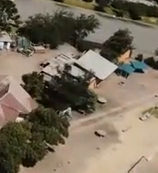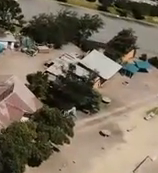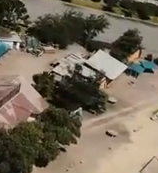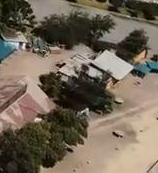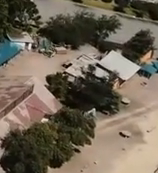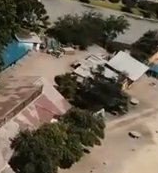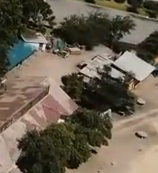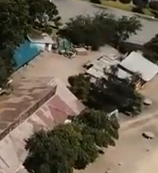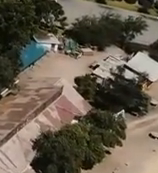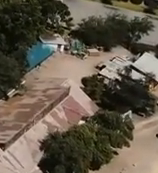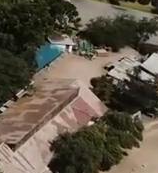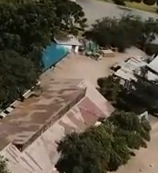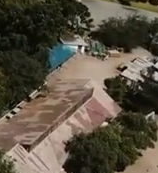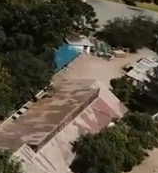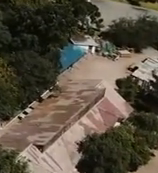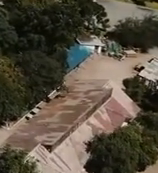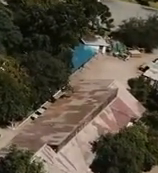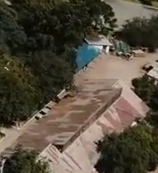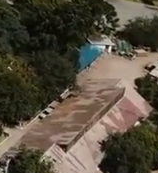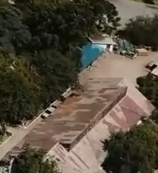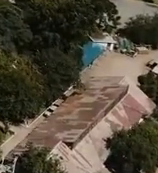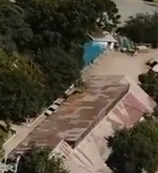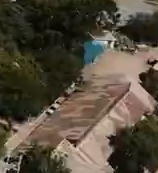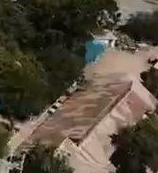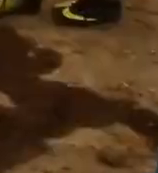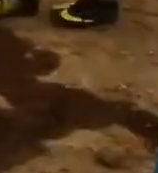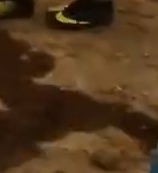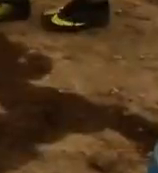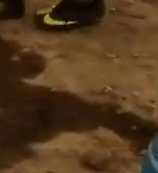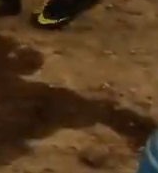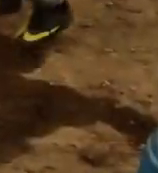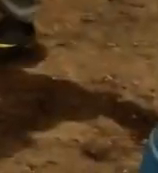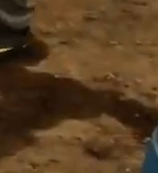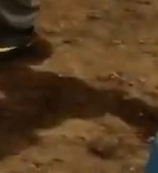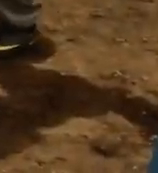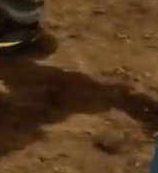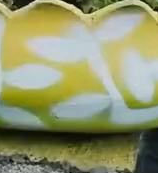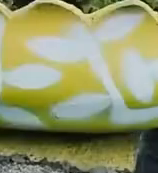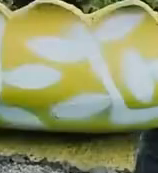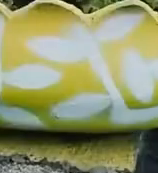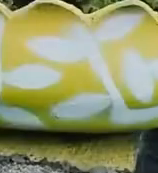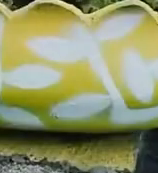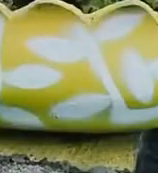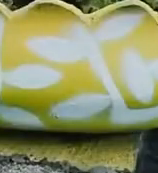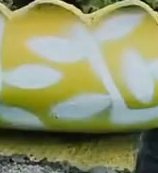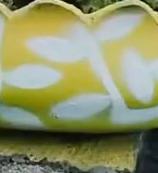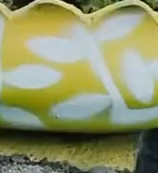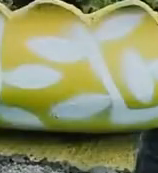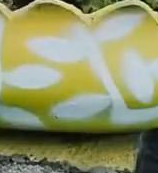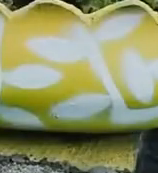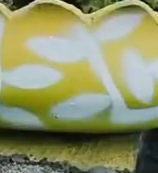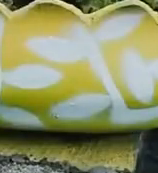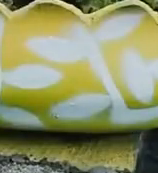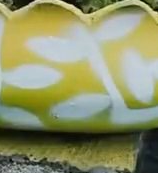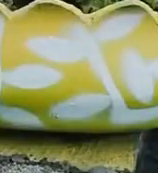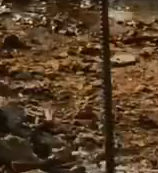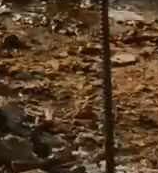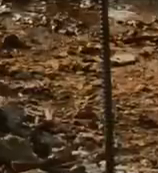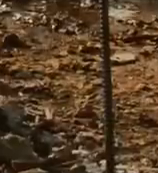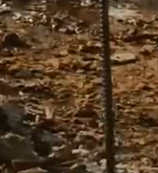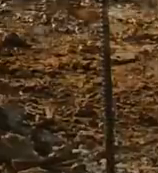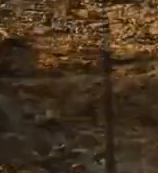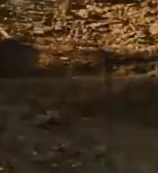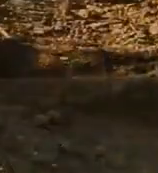regenerativa uras regenerativas son prácticas que exploran la relación entre las personas y la naturaleza para sostener la vida en todas sus